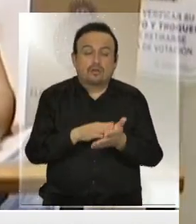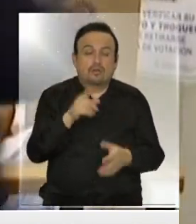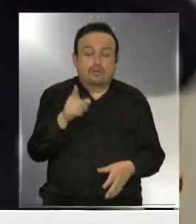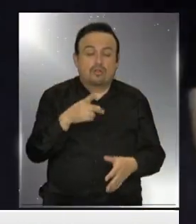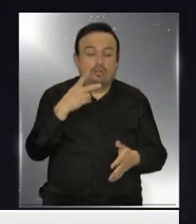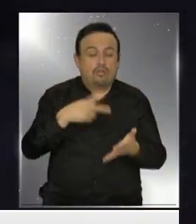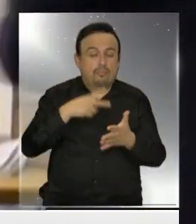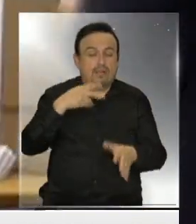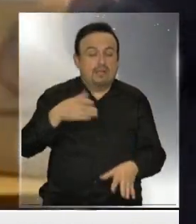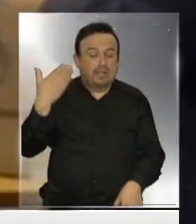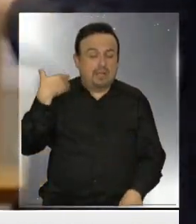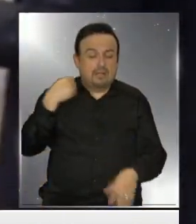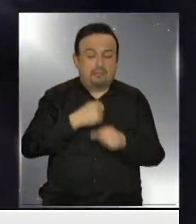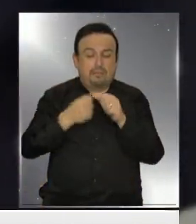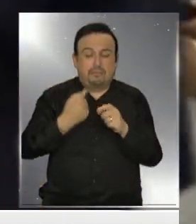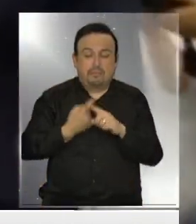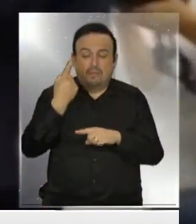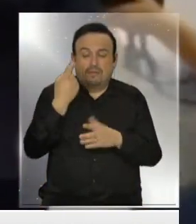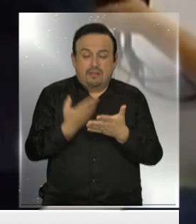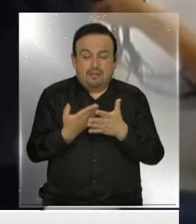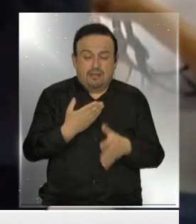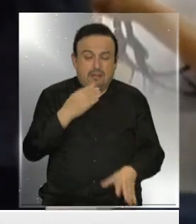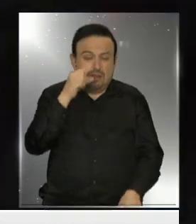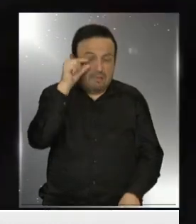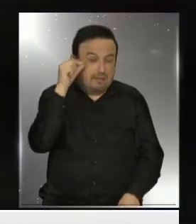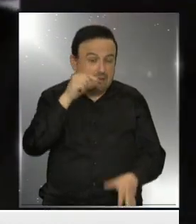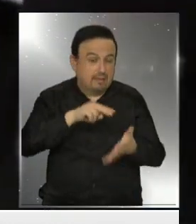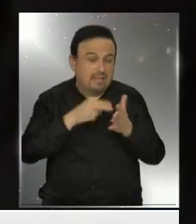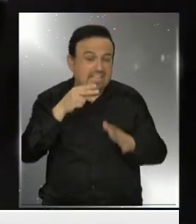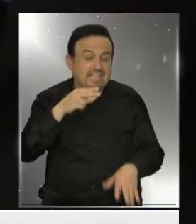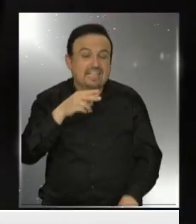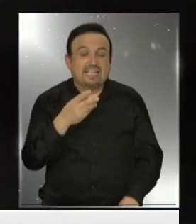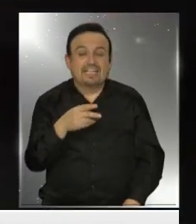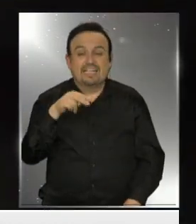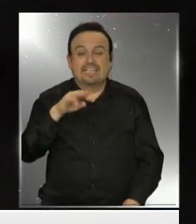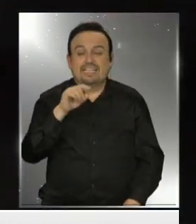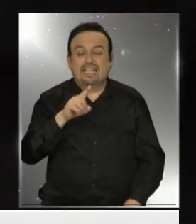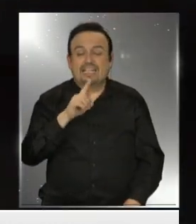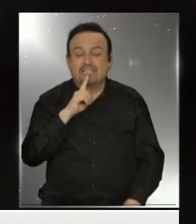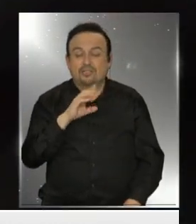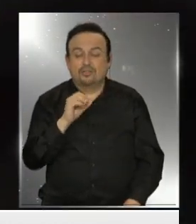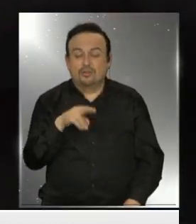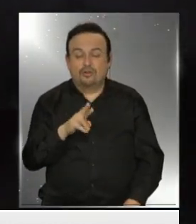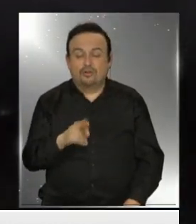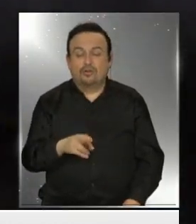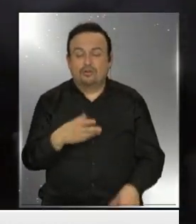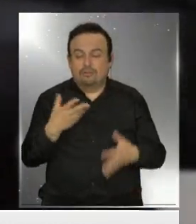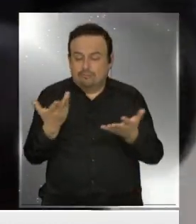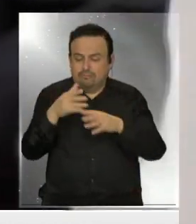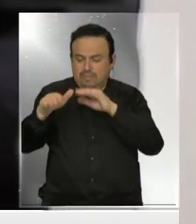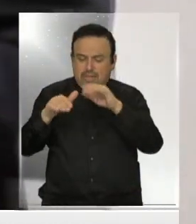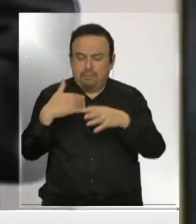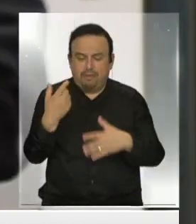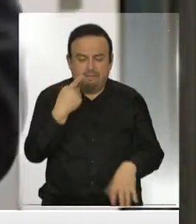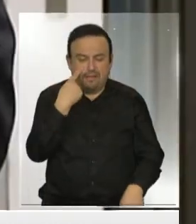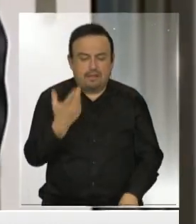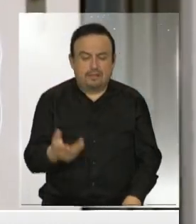le preguntó por cómo recordaba su legado y los invito entonces a que escuchemos parte de esas declaraciones.